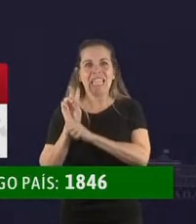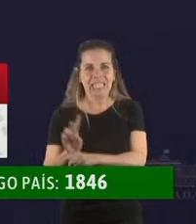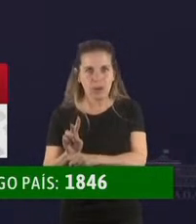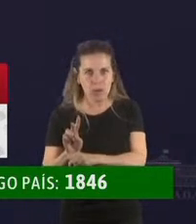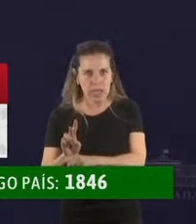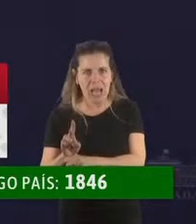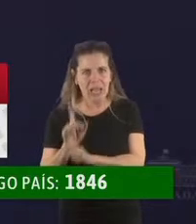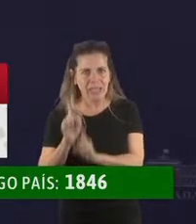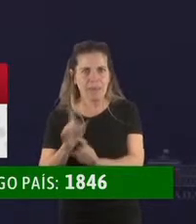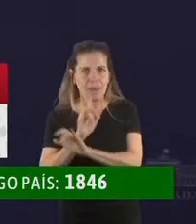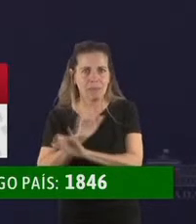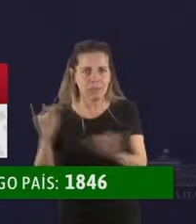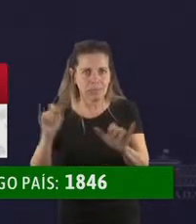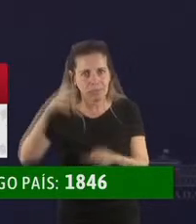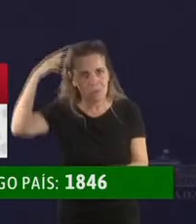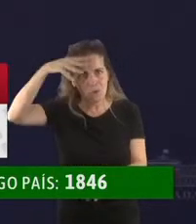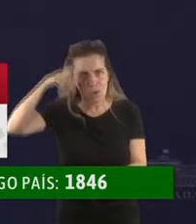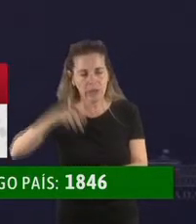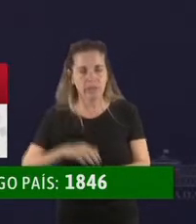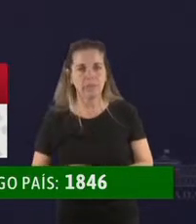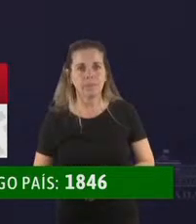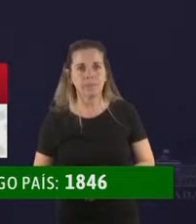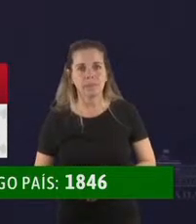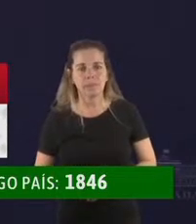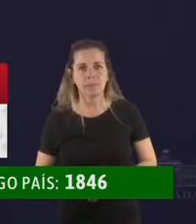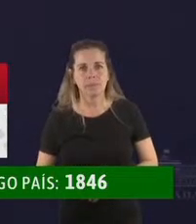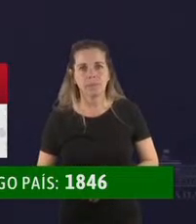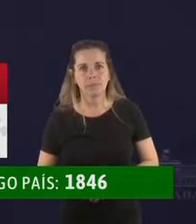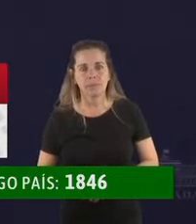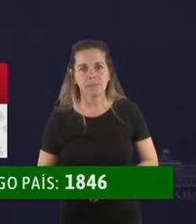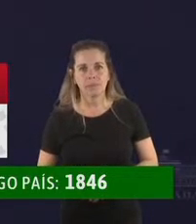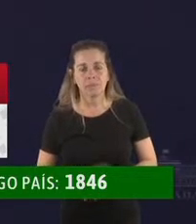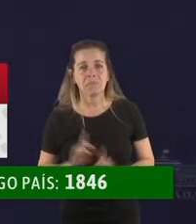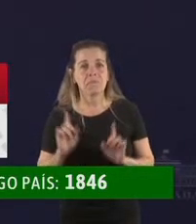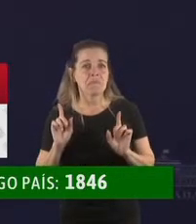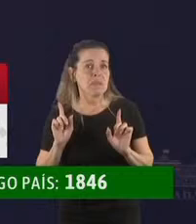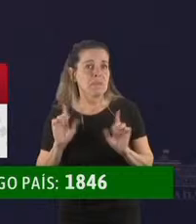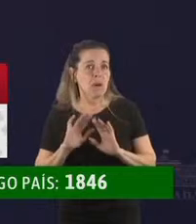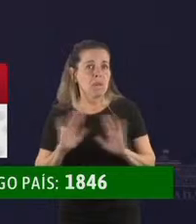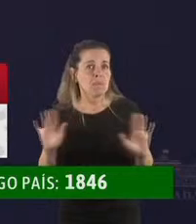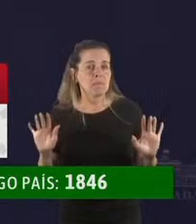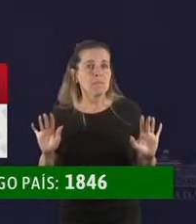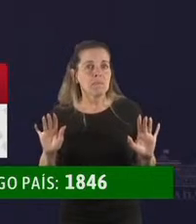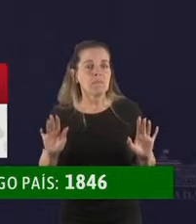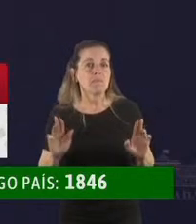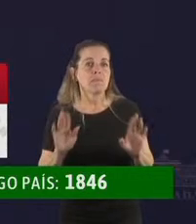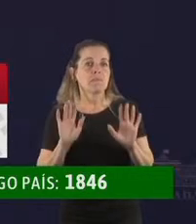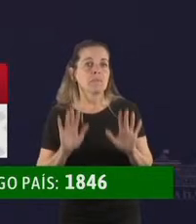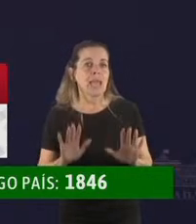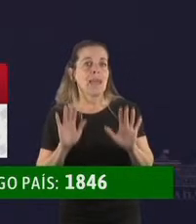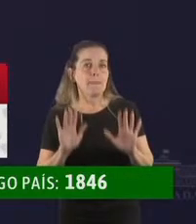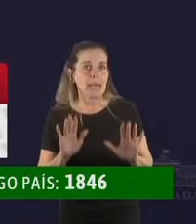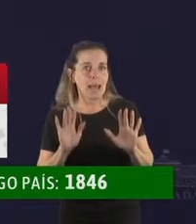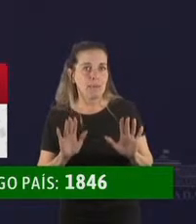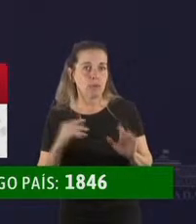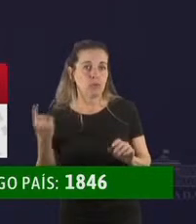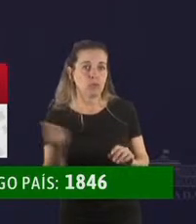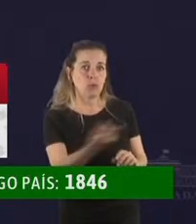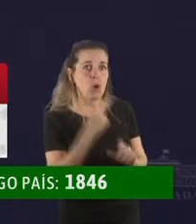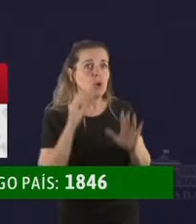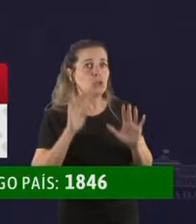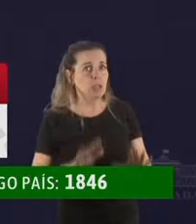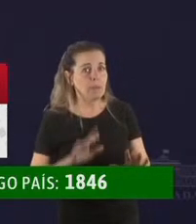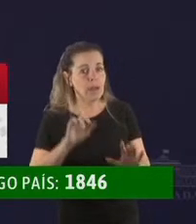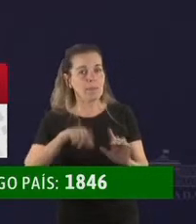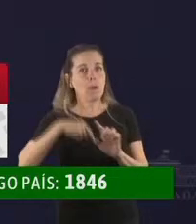seguridad Patricia bulrich en virtud de esto esperemos por supuesto y esperamos todos mañana